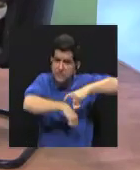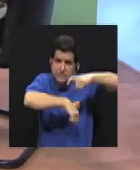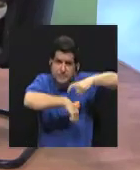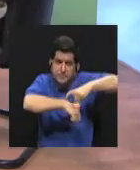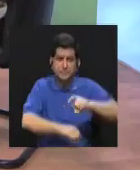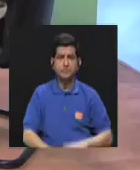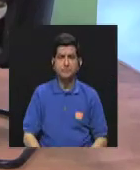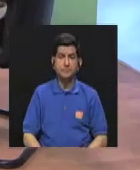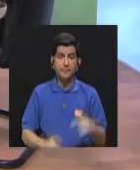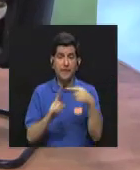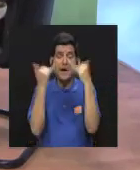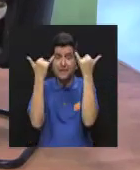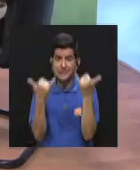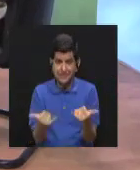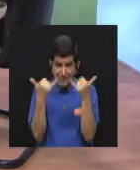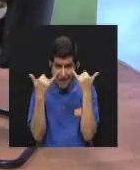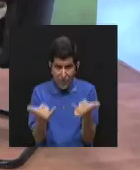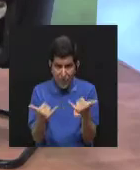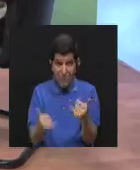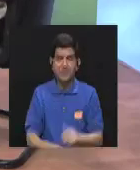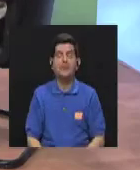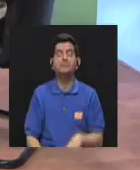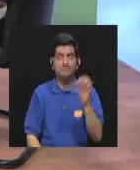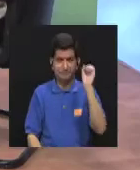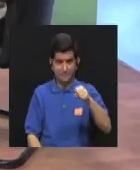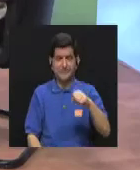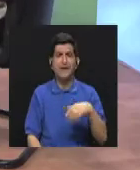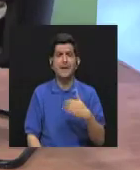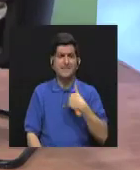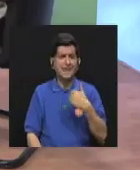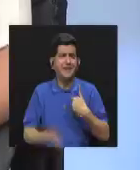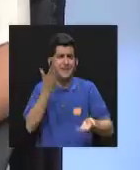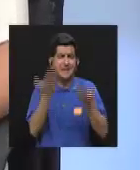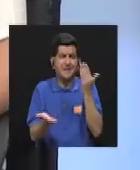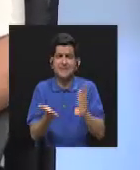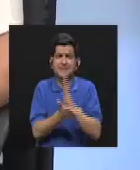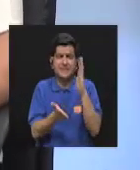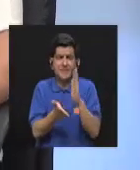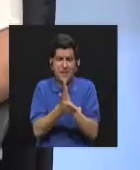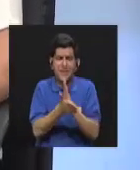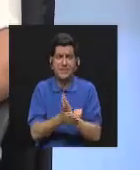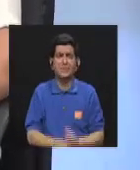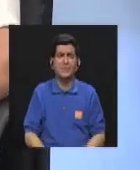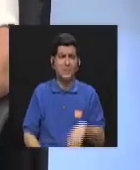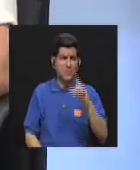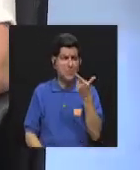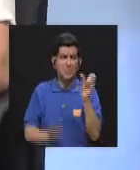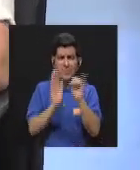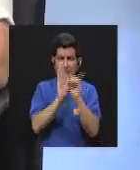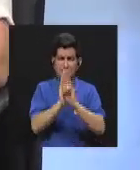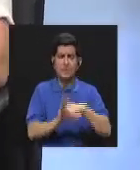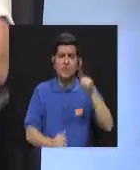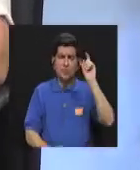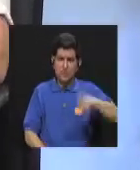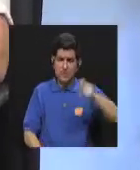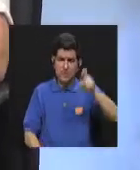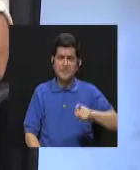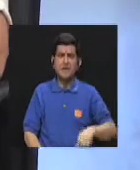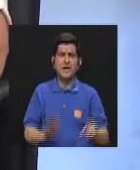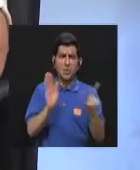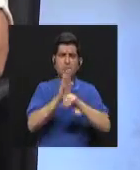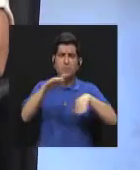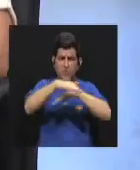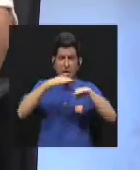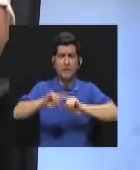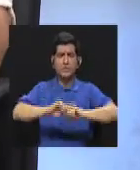90s, bueno, y hasta ahora, ¿verdad? Alguien no tendría su documento de identificación, que debería ser un derecho fundamental.